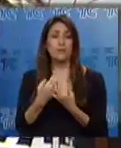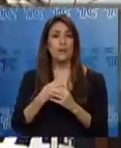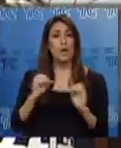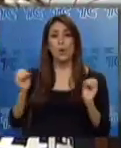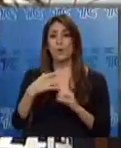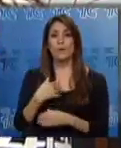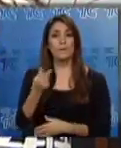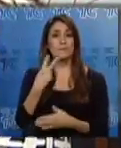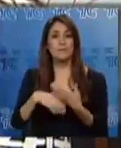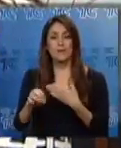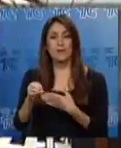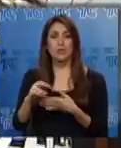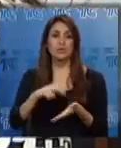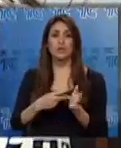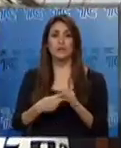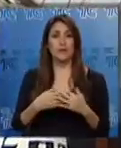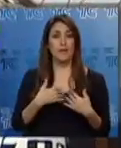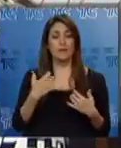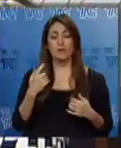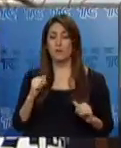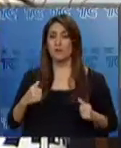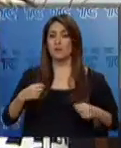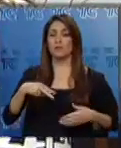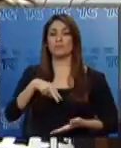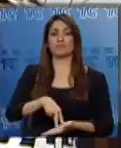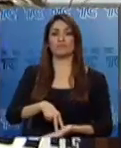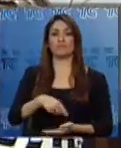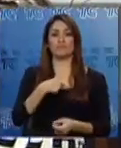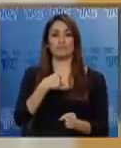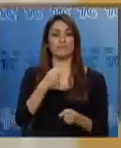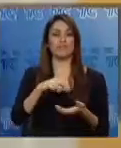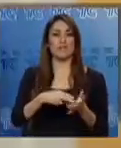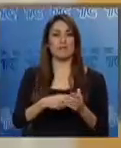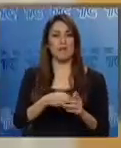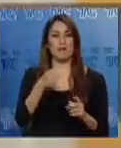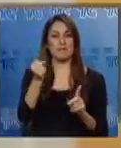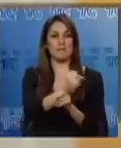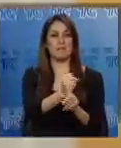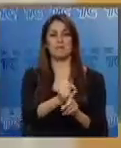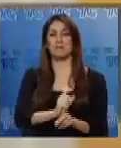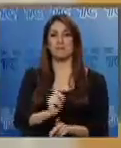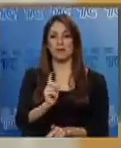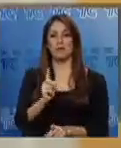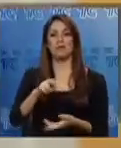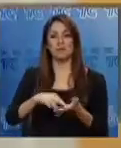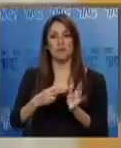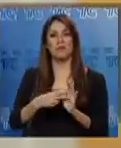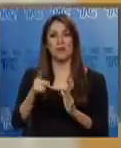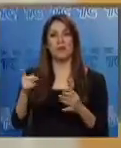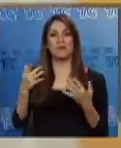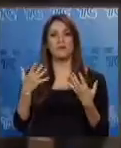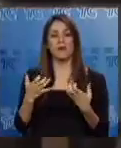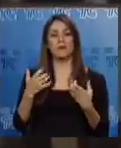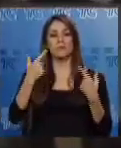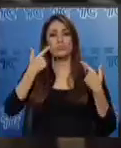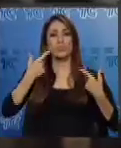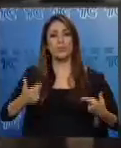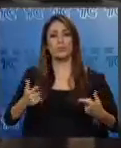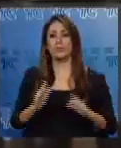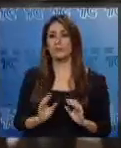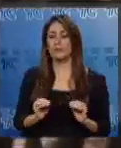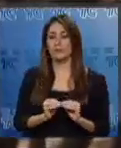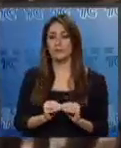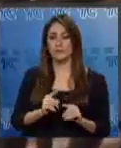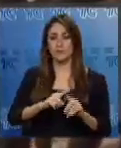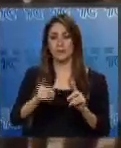salen a a buscar problemas ellos salen a trabajar Ana cuenca es esposa del policía Vicente Tamayo quien resultó